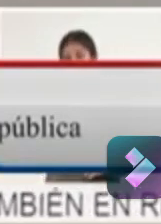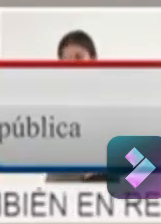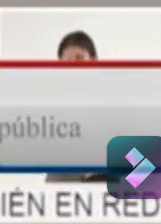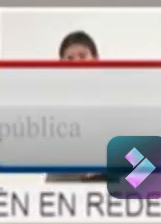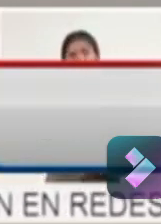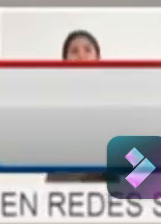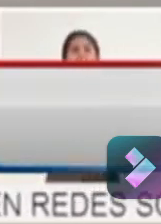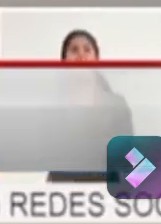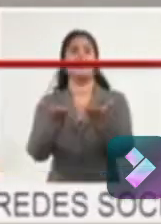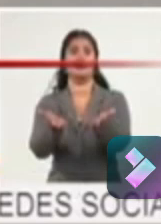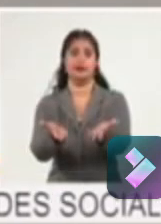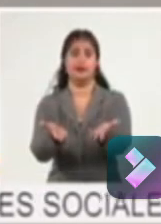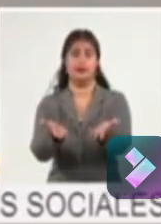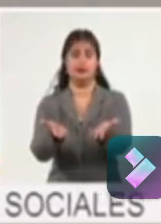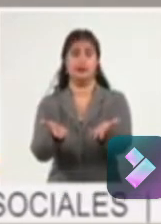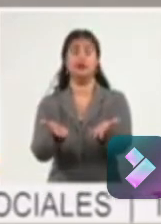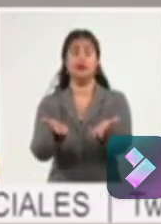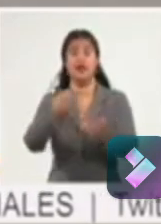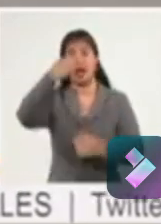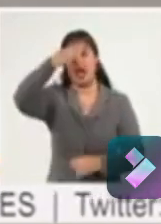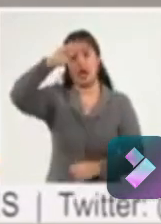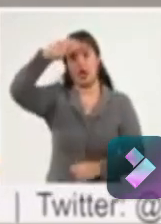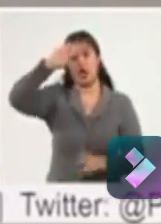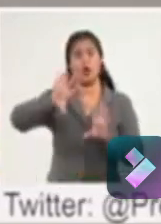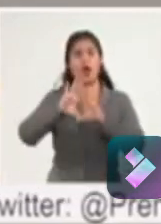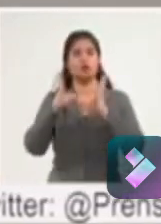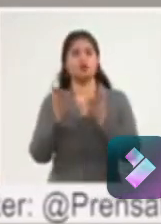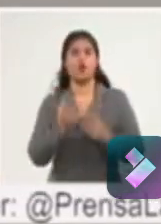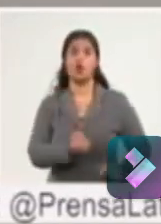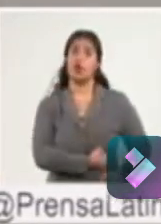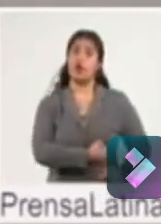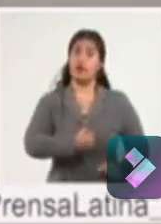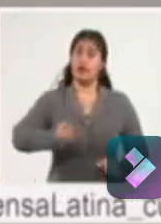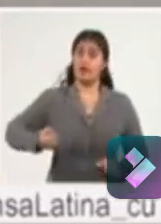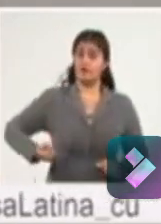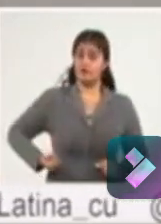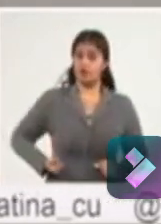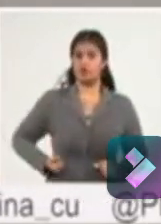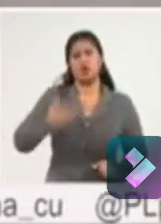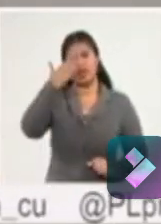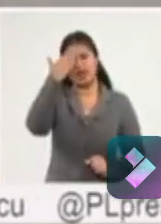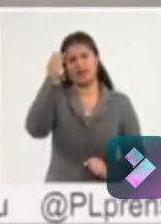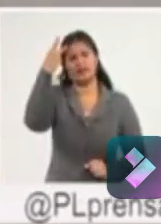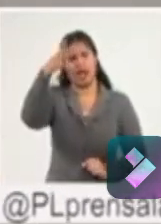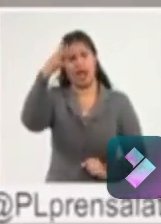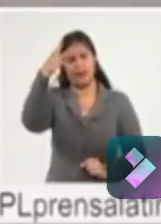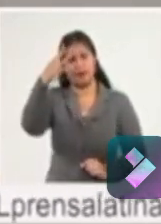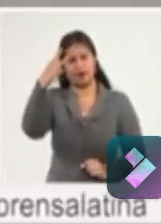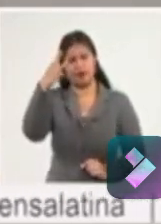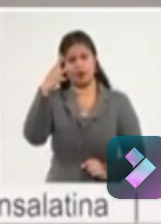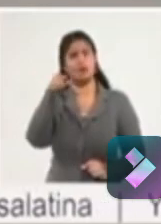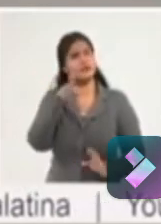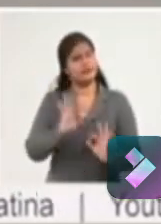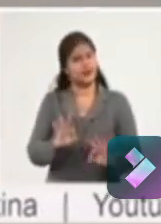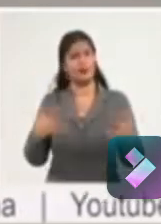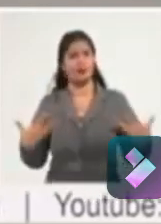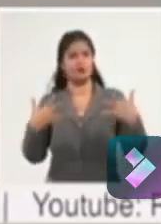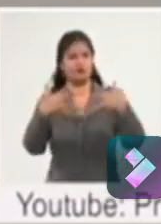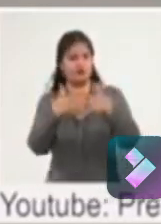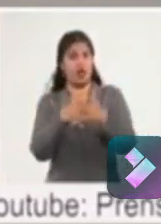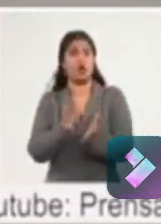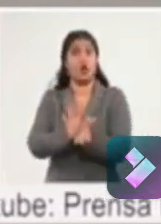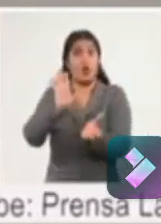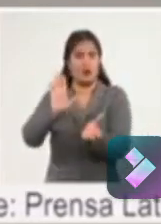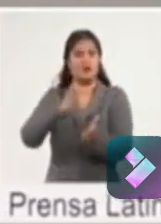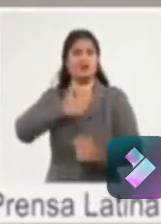todo ese empeño solidario, toda esa fuerza que transmiten, toda esa energía y todo ese compromiso con Cuba. Y